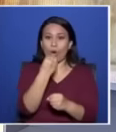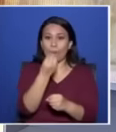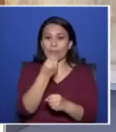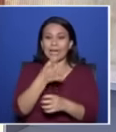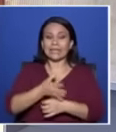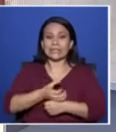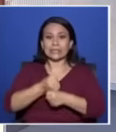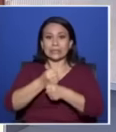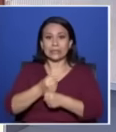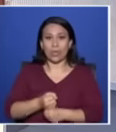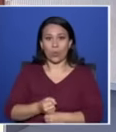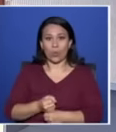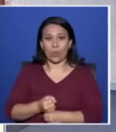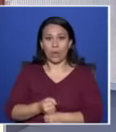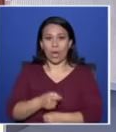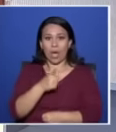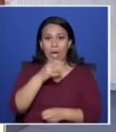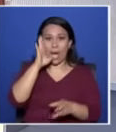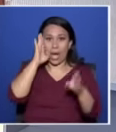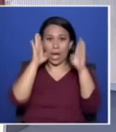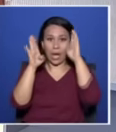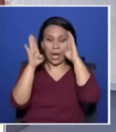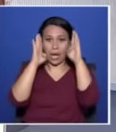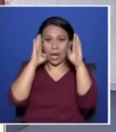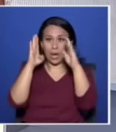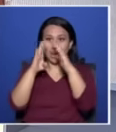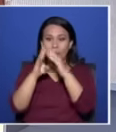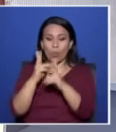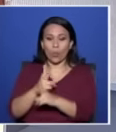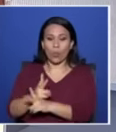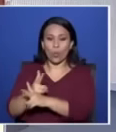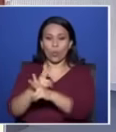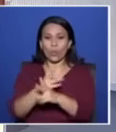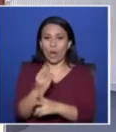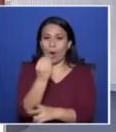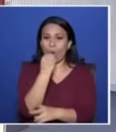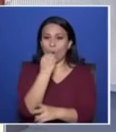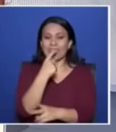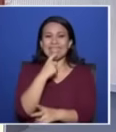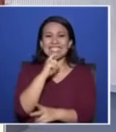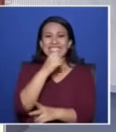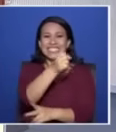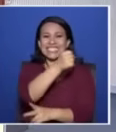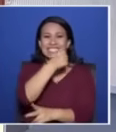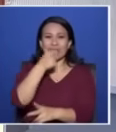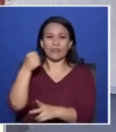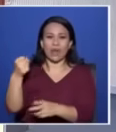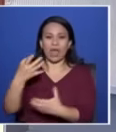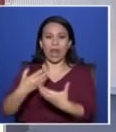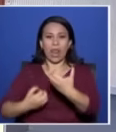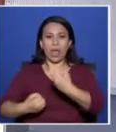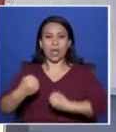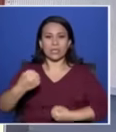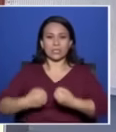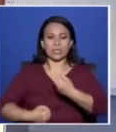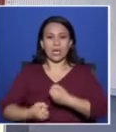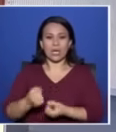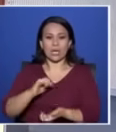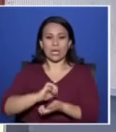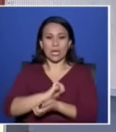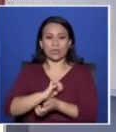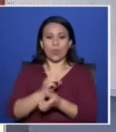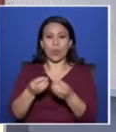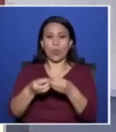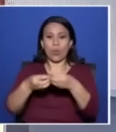segura? Bueno, pues hay que tomar precauciones en casa, como cuidar la cadena de frío de lácteos y cárnicos, además de refrigerar los